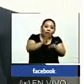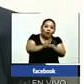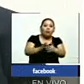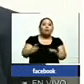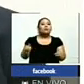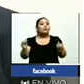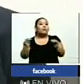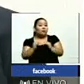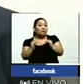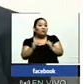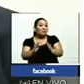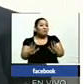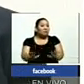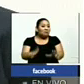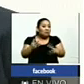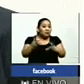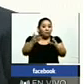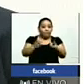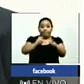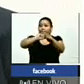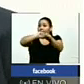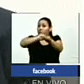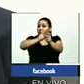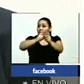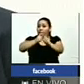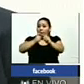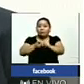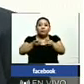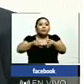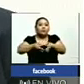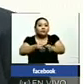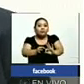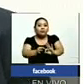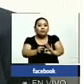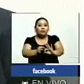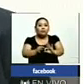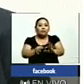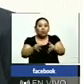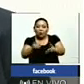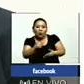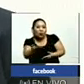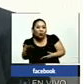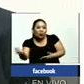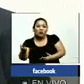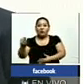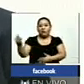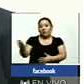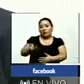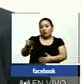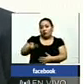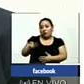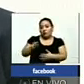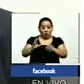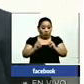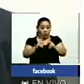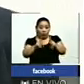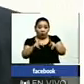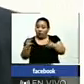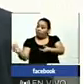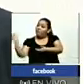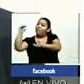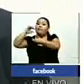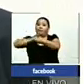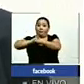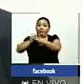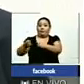se pretende actualizar los mecanismos de gestión de recursos e identificar oportunidades de alianzas entre